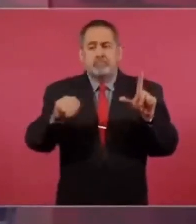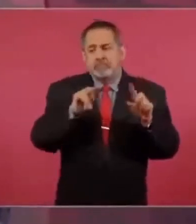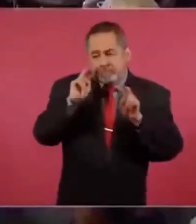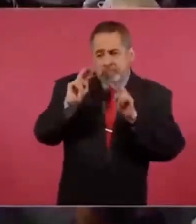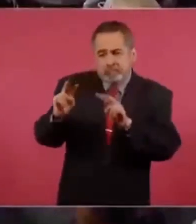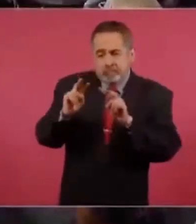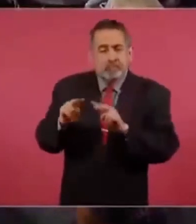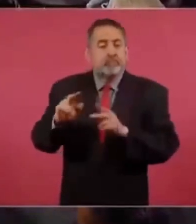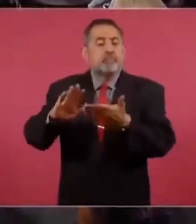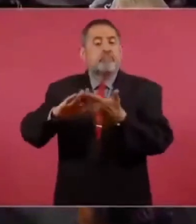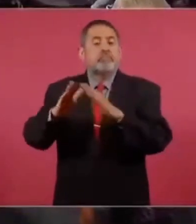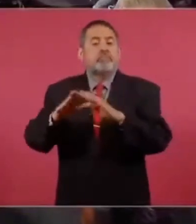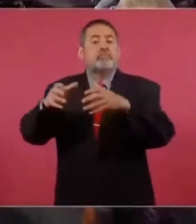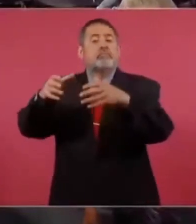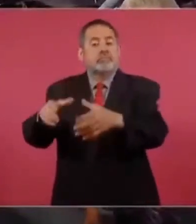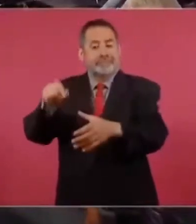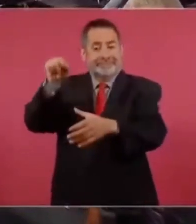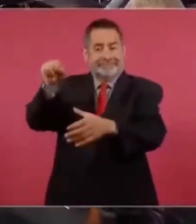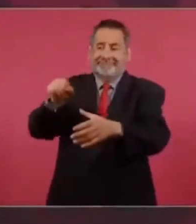en las comunidades